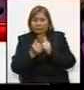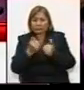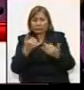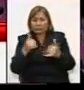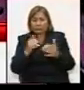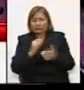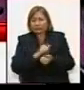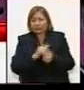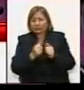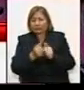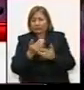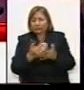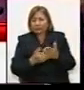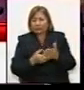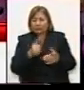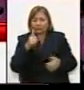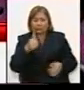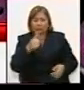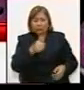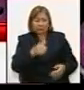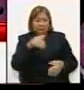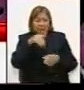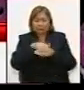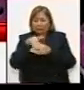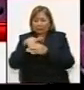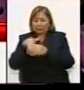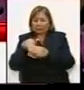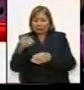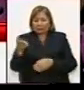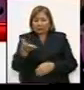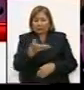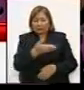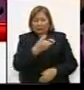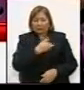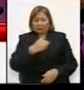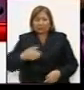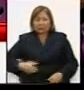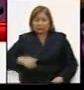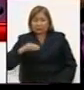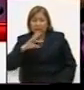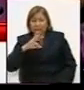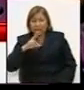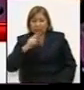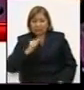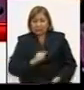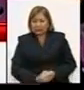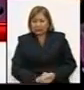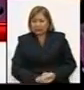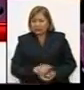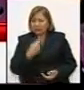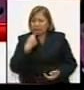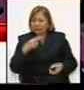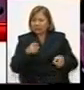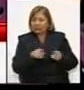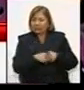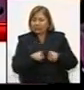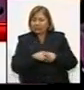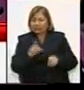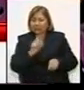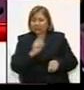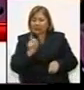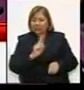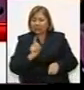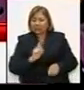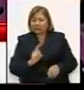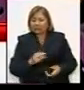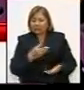juego. Los mismos que han votado por esos presidentes que nos han robado son los mismos que hoy día dicen no, que